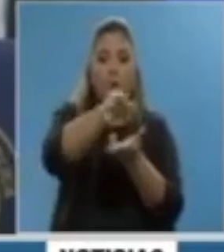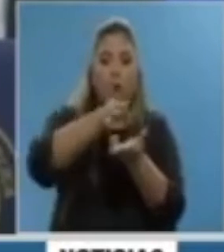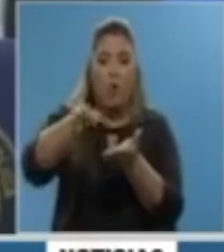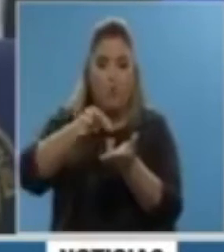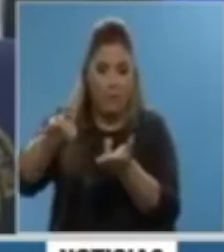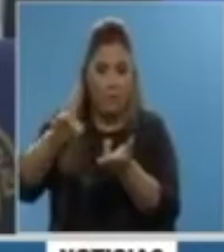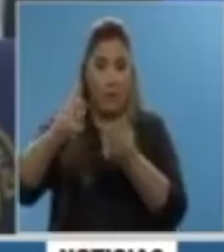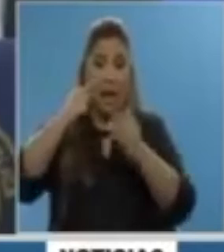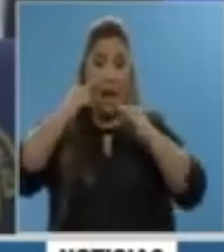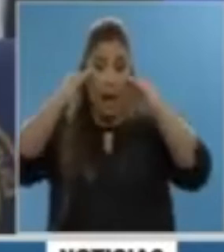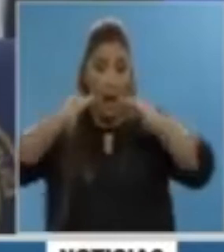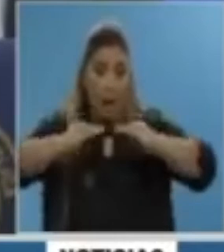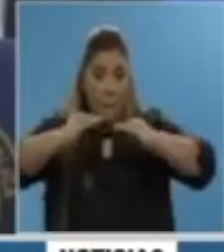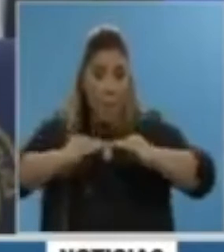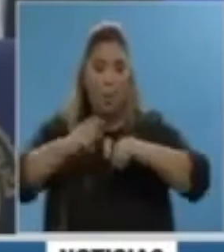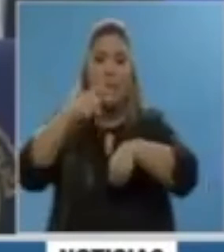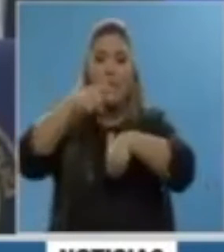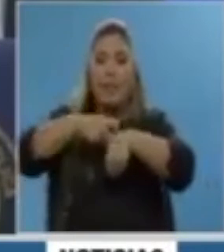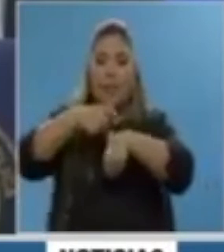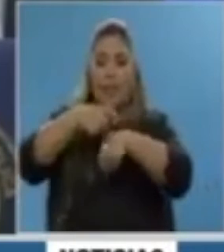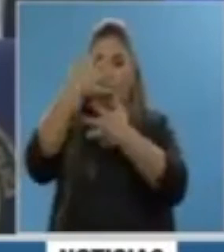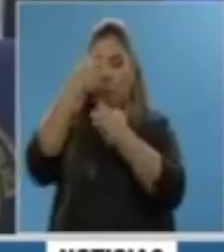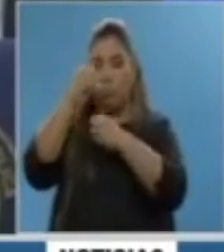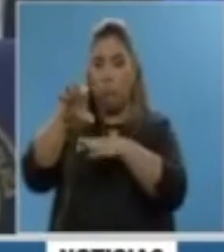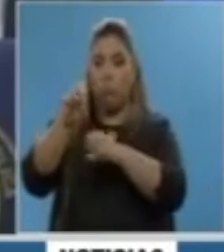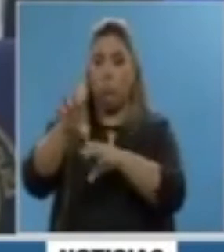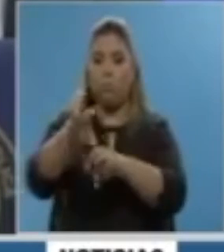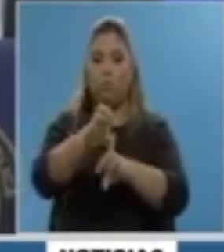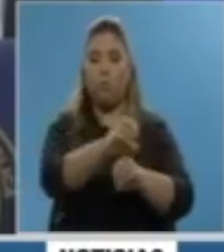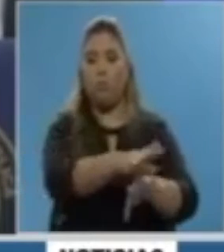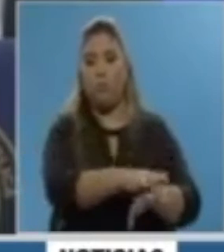la parte inferior observan el tiempo de duplicación que se mantiene